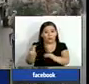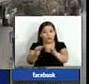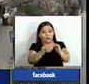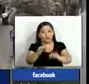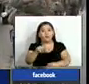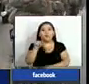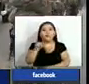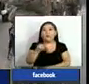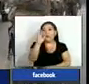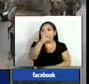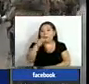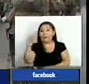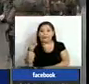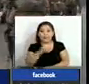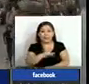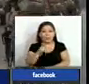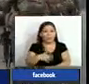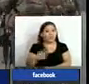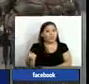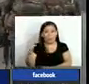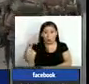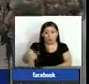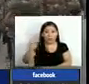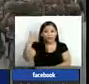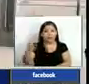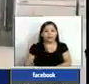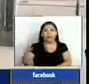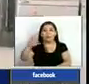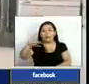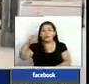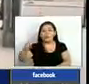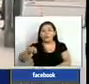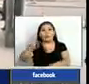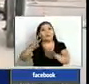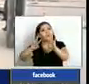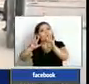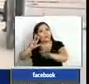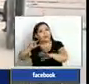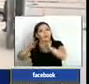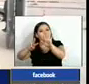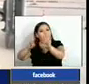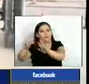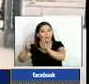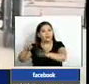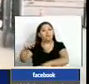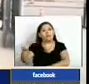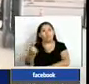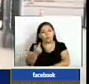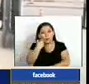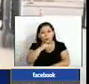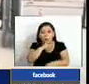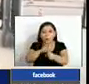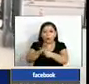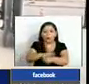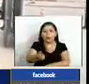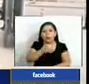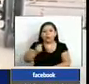Chile este 30 de junio registra 276.000 casos. Jacopo Luzzi, Voz de